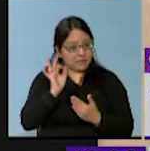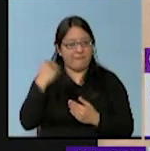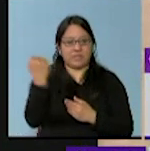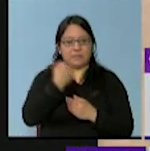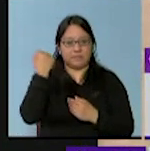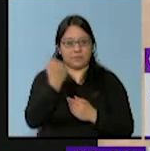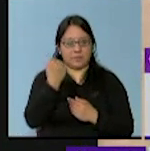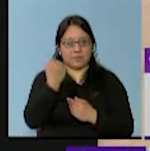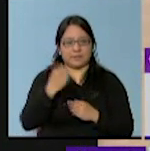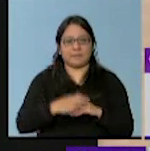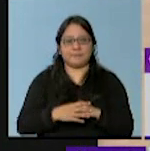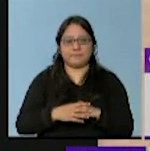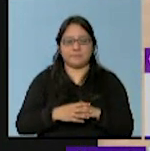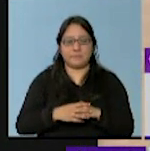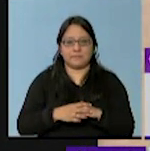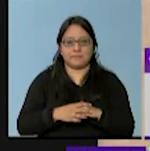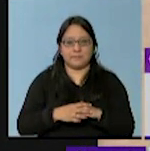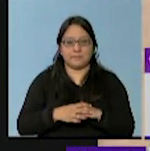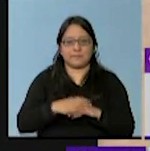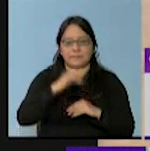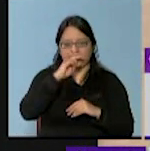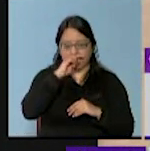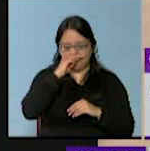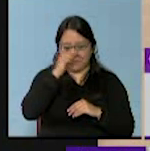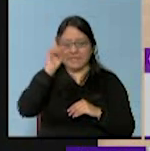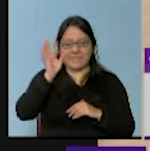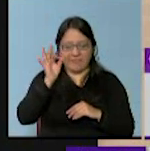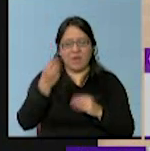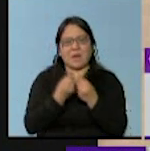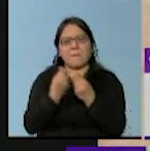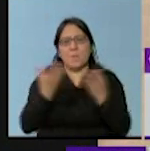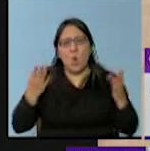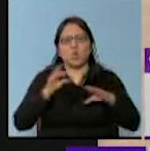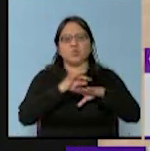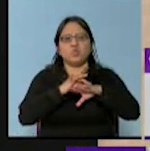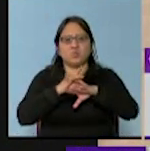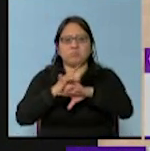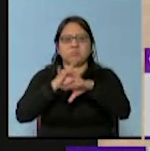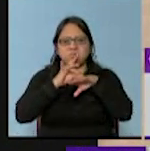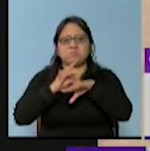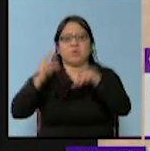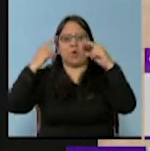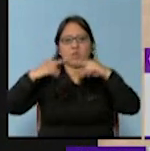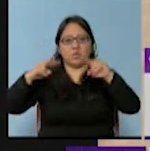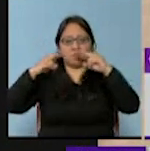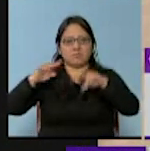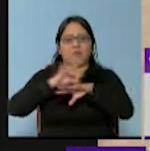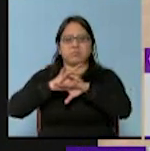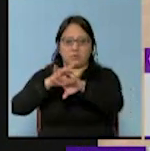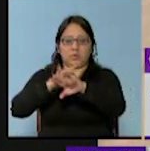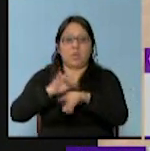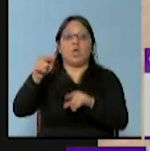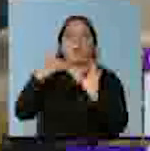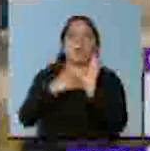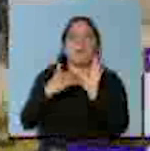a partir del crecimiento de pasajeros que tuvo esta estación aérea como así también del movimiento respecto a los vuelos ya